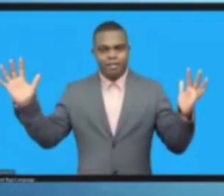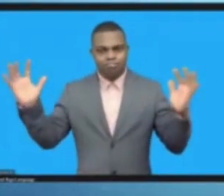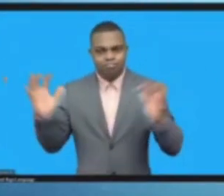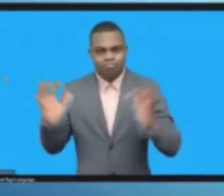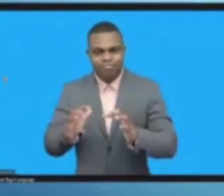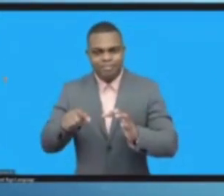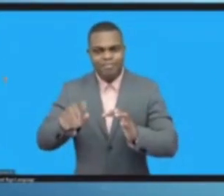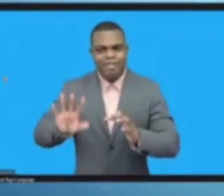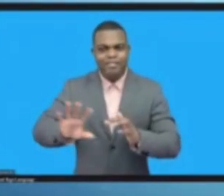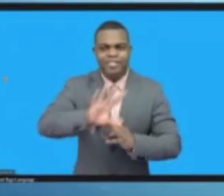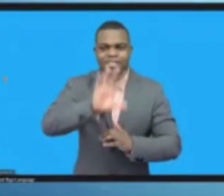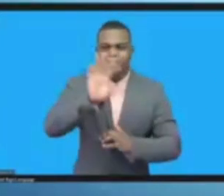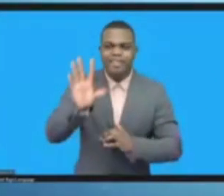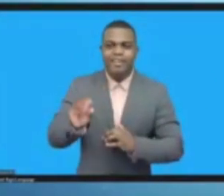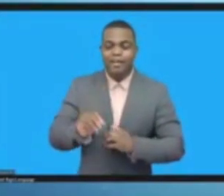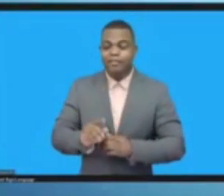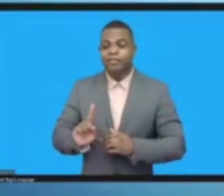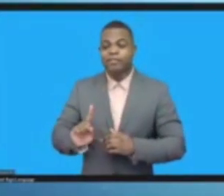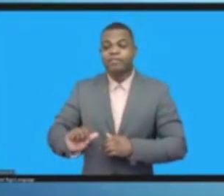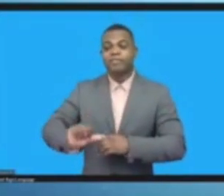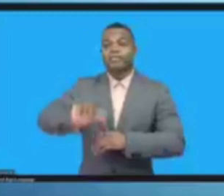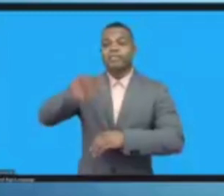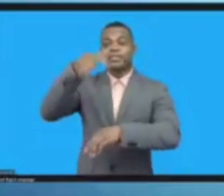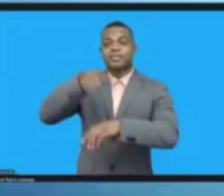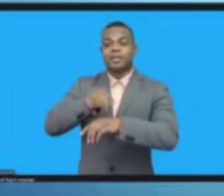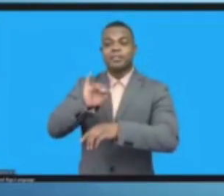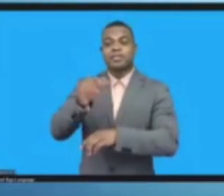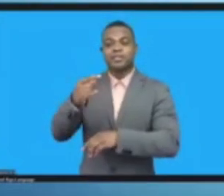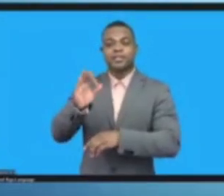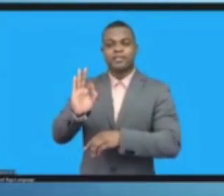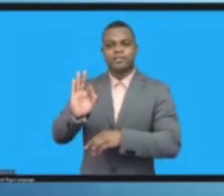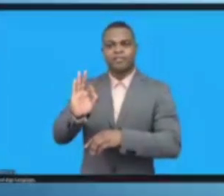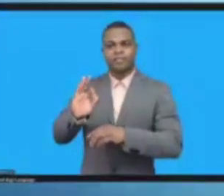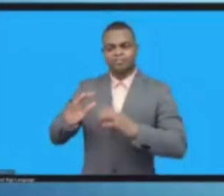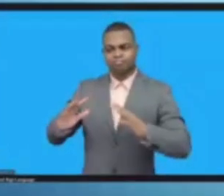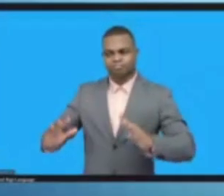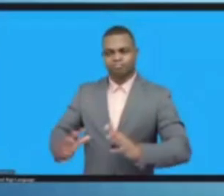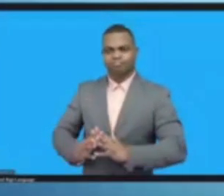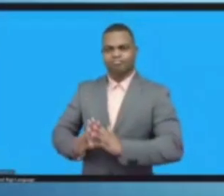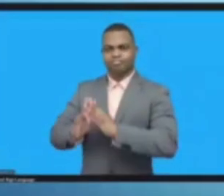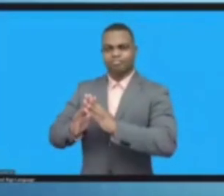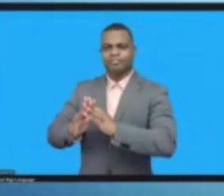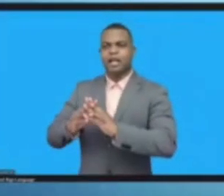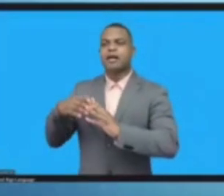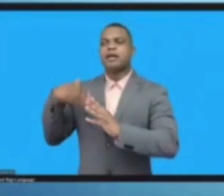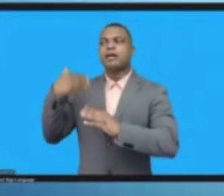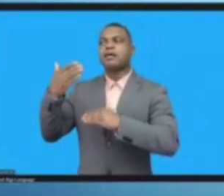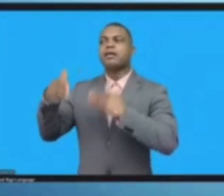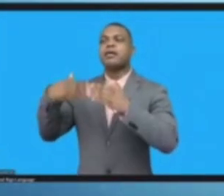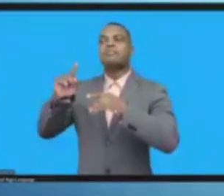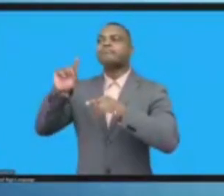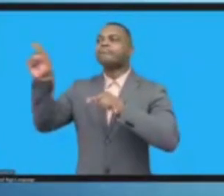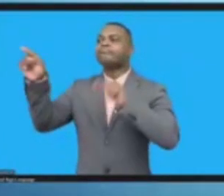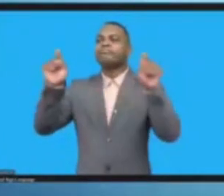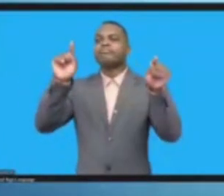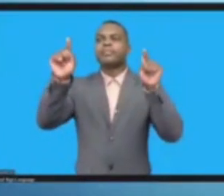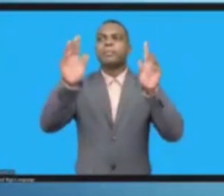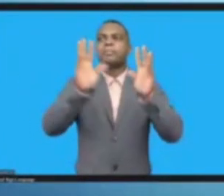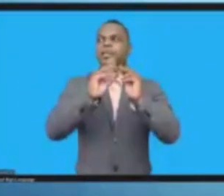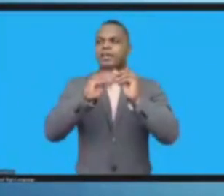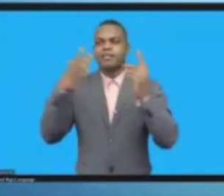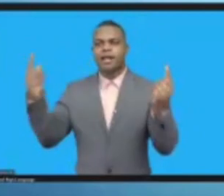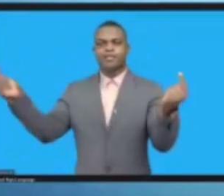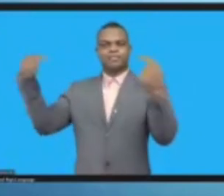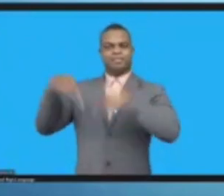nació el jefe y en donde el potencial de la transformación digital para generar crecimiento